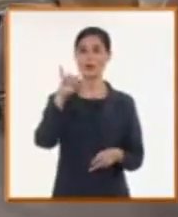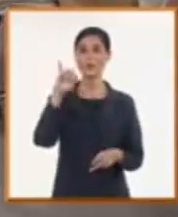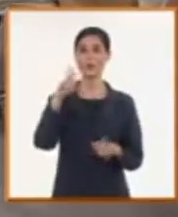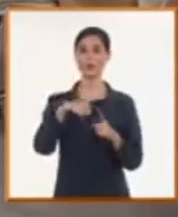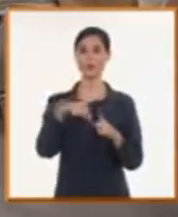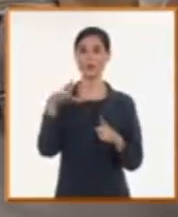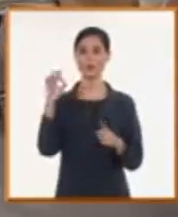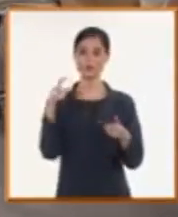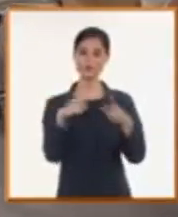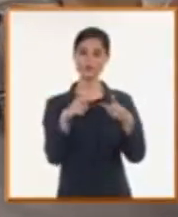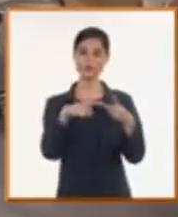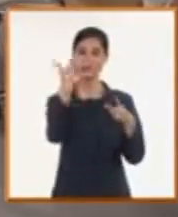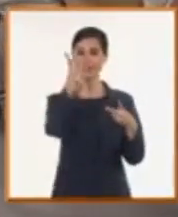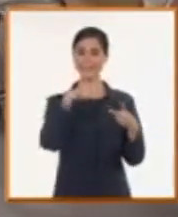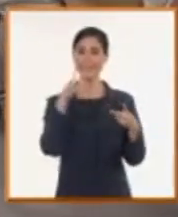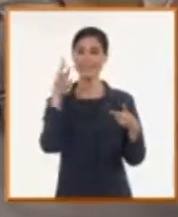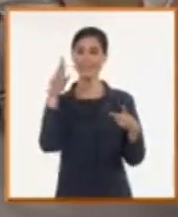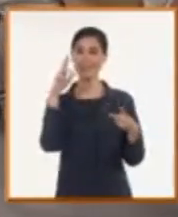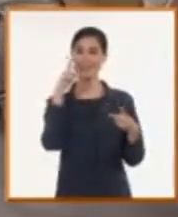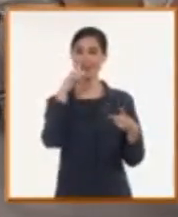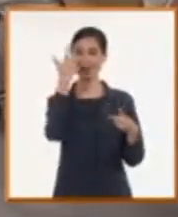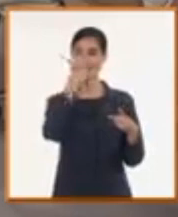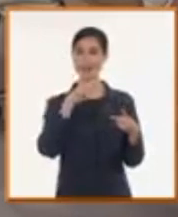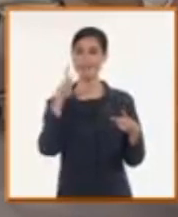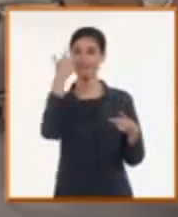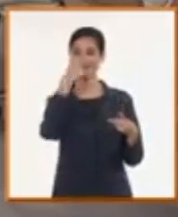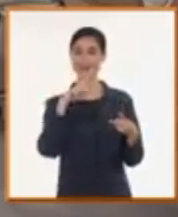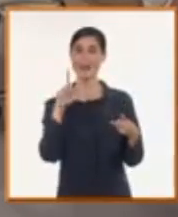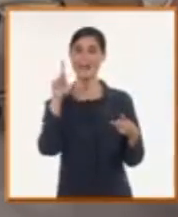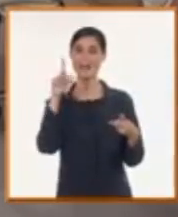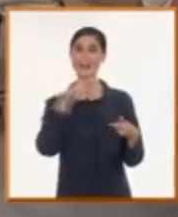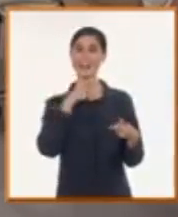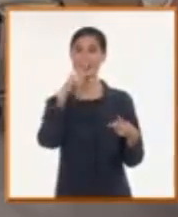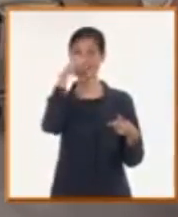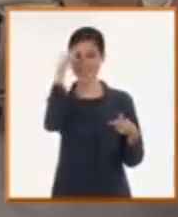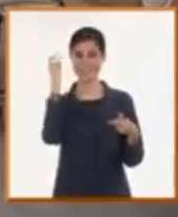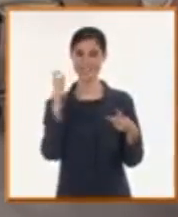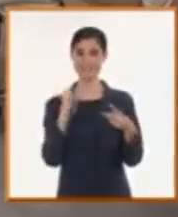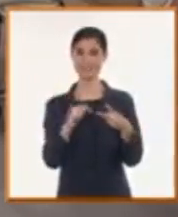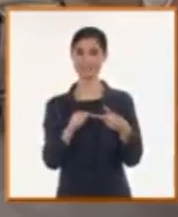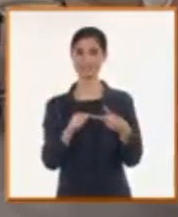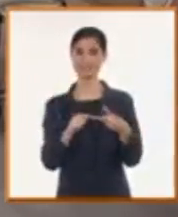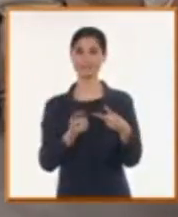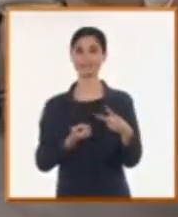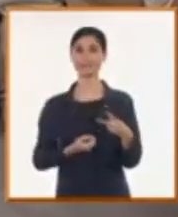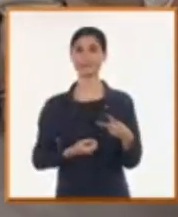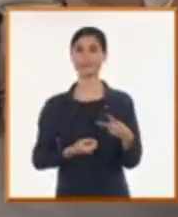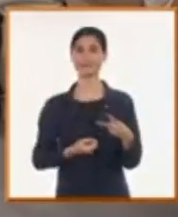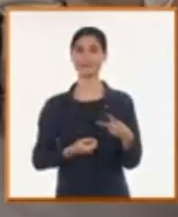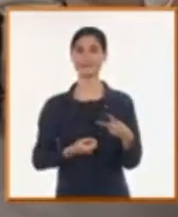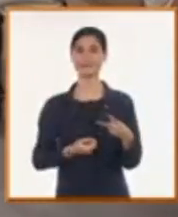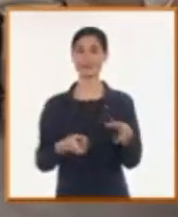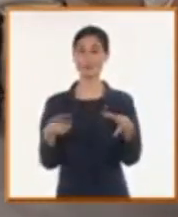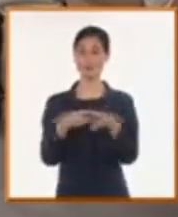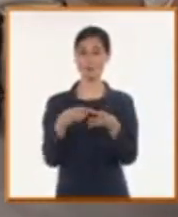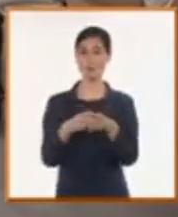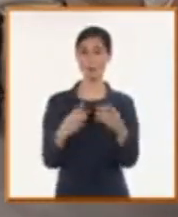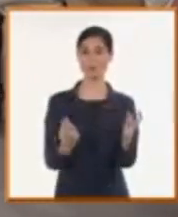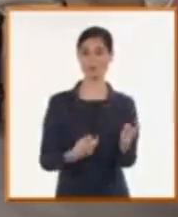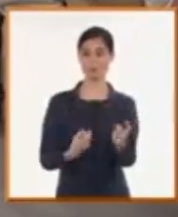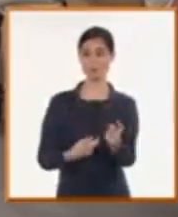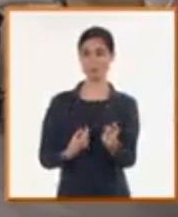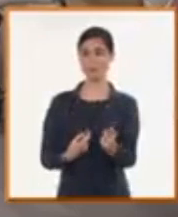el golpe final a la apartheid. Sin embargo, ustedes, como que cada vez que digo la batalla de Cuito, me dicen las batallas. cuando digo cuito, no es